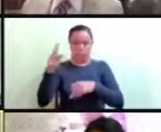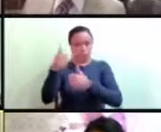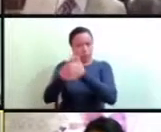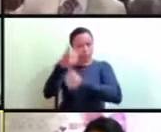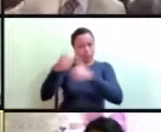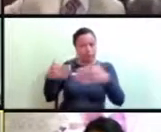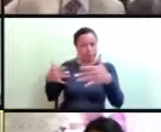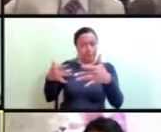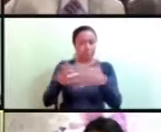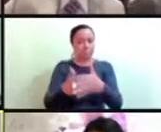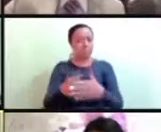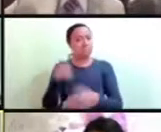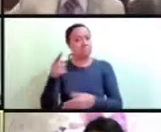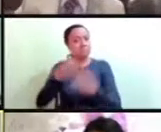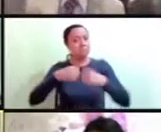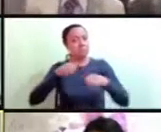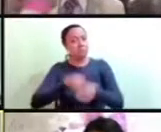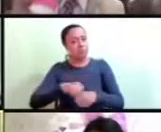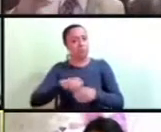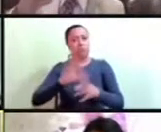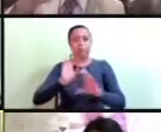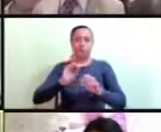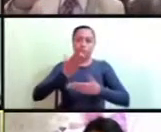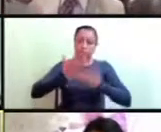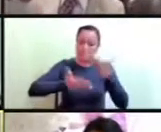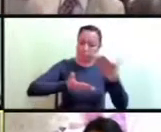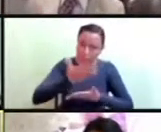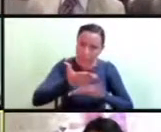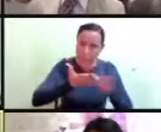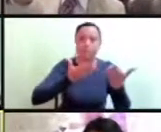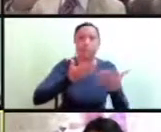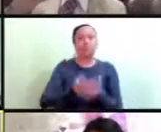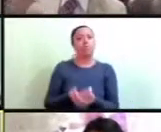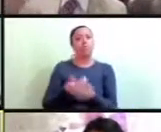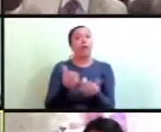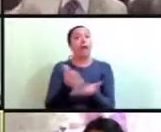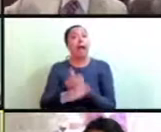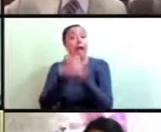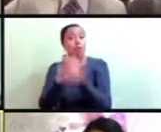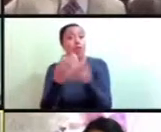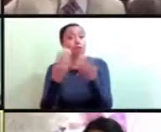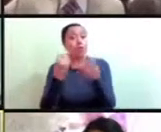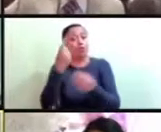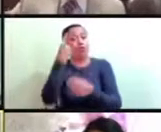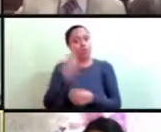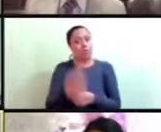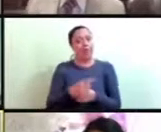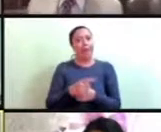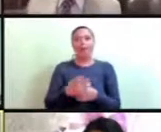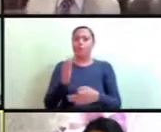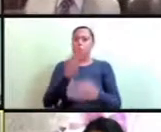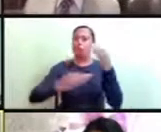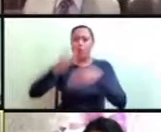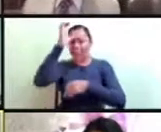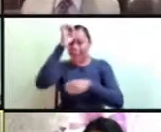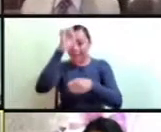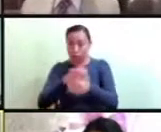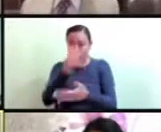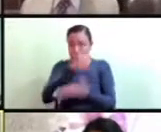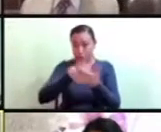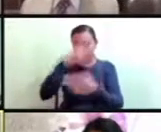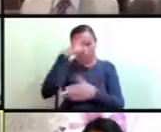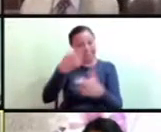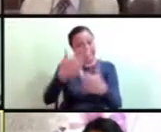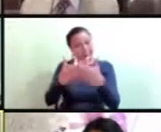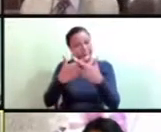obras, aportaciones y contribuido a enriquecer el acervo cultural de la Ciudad de México y